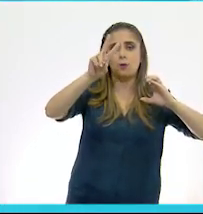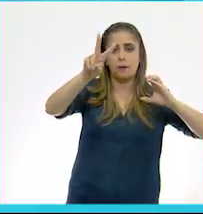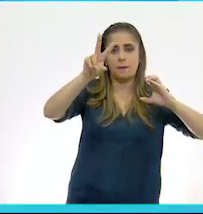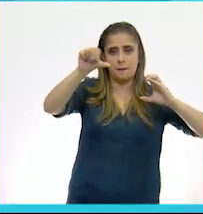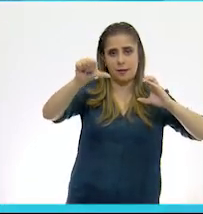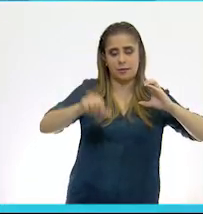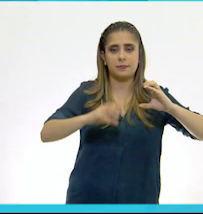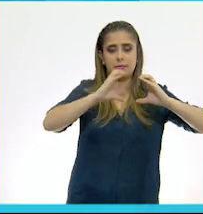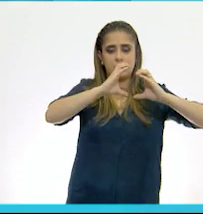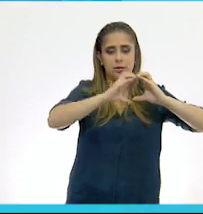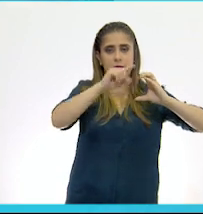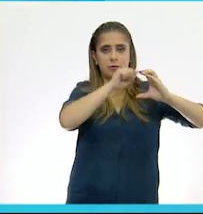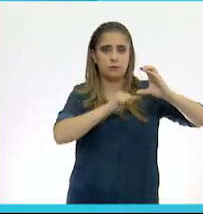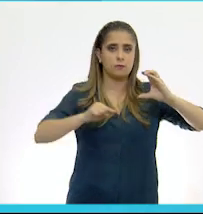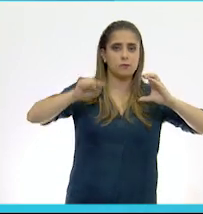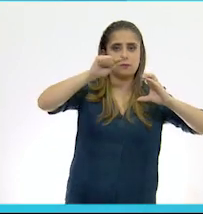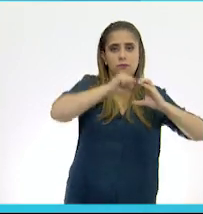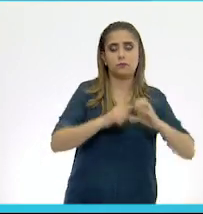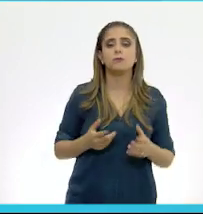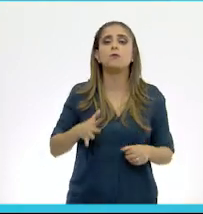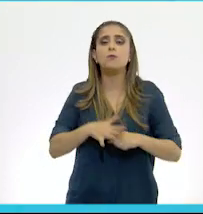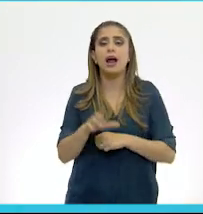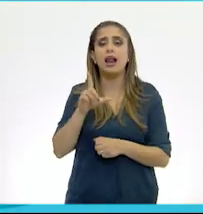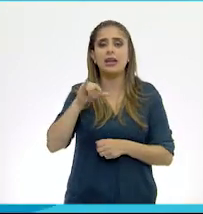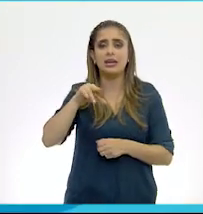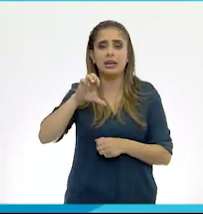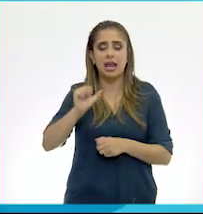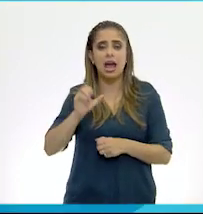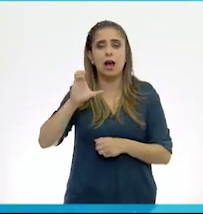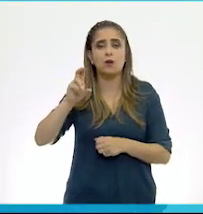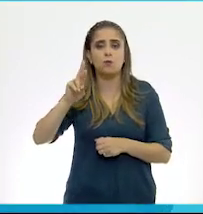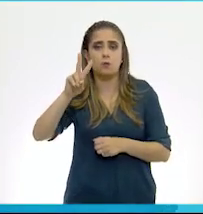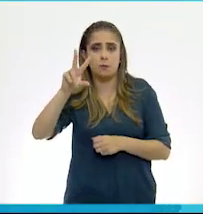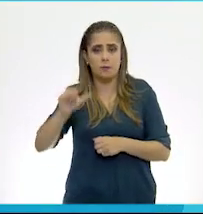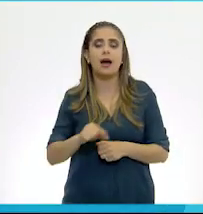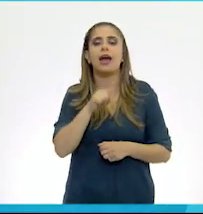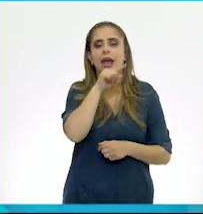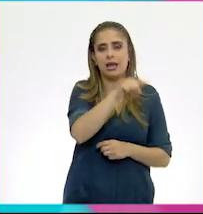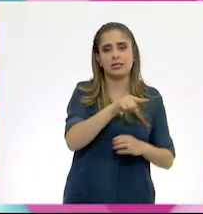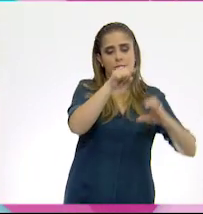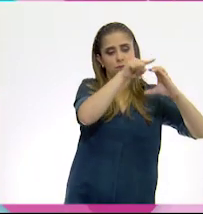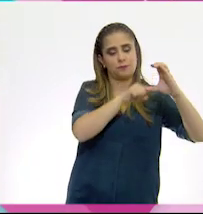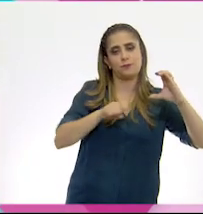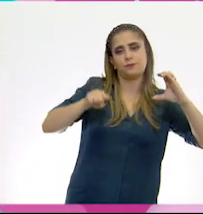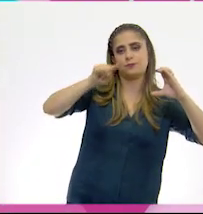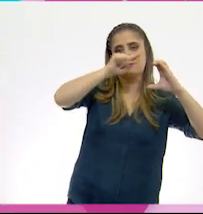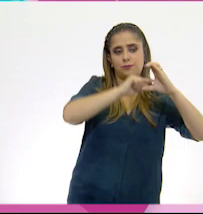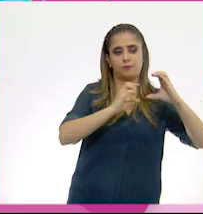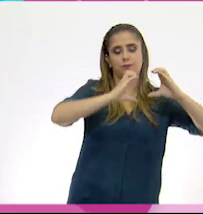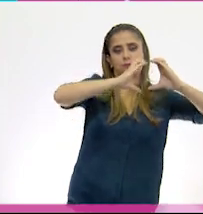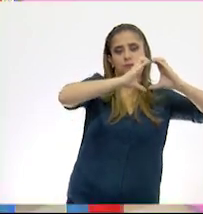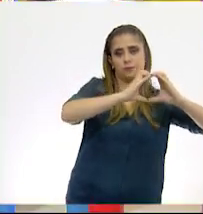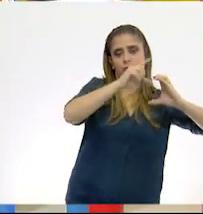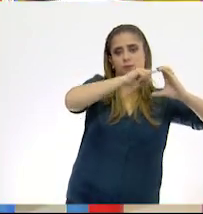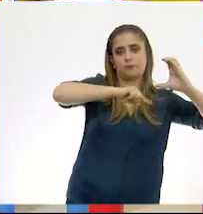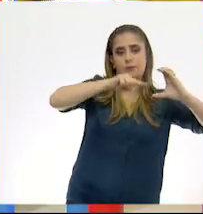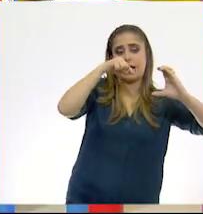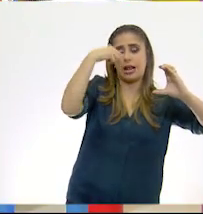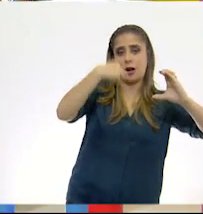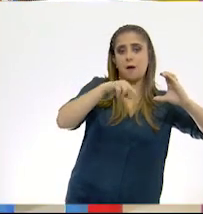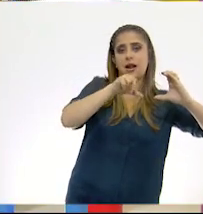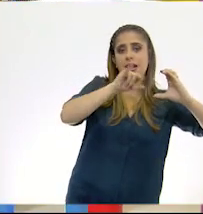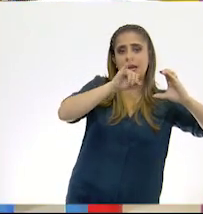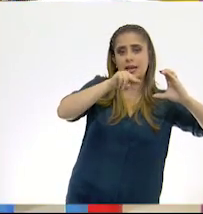tiene líneas curvas? ¿Cuál de las dos figuras? Pues la primera, la que está del lado izquierdo, si leemos de izquierda a derecha, es el círculo.